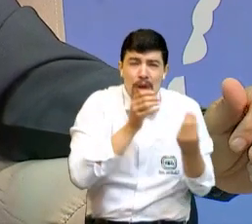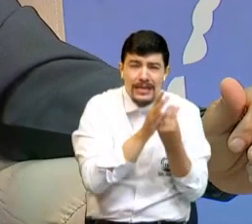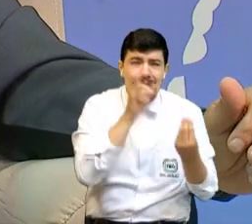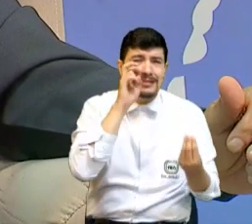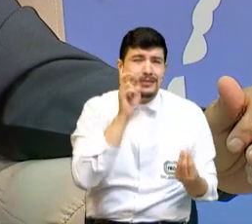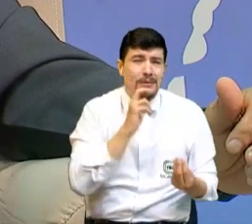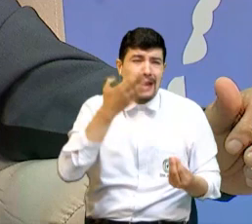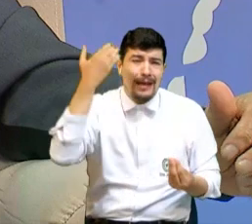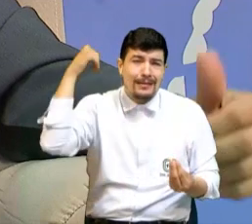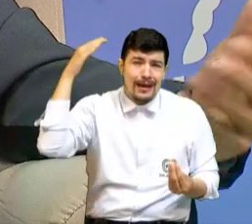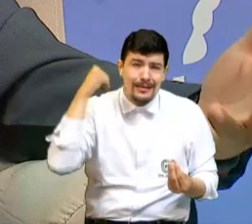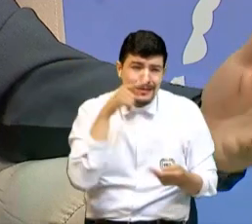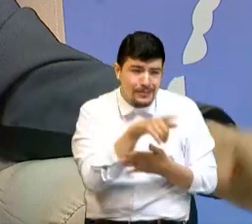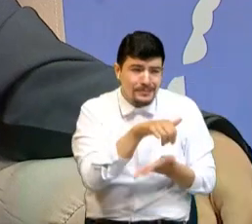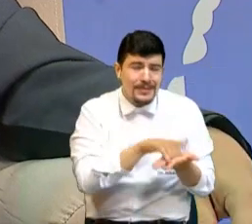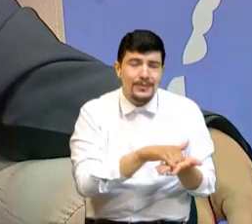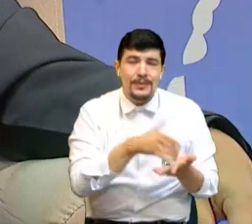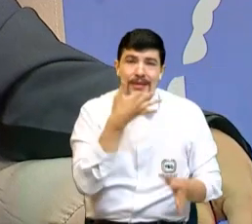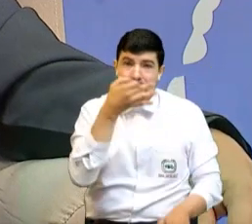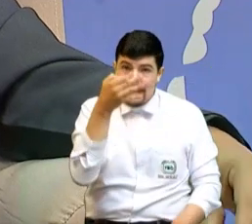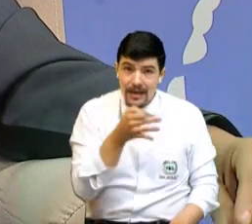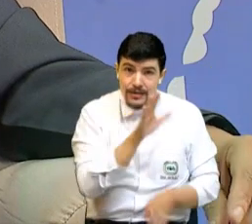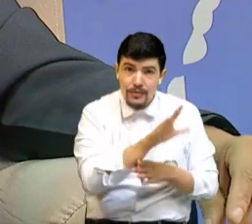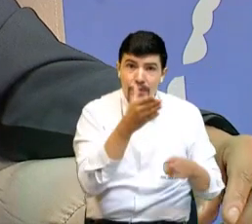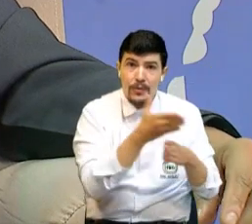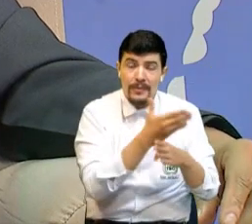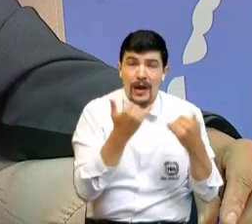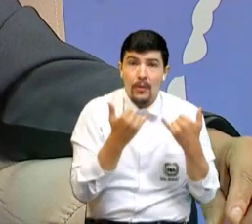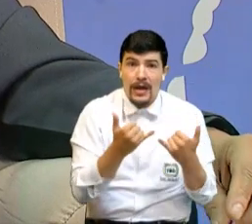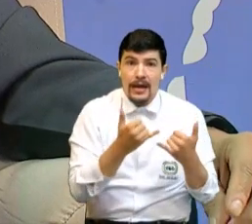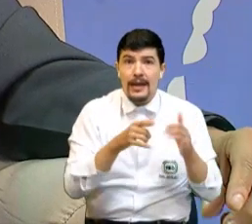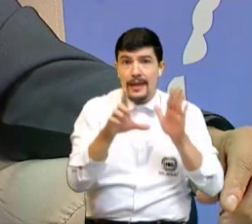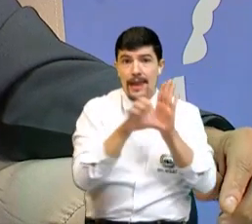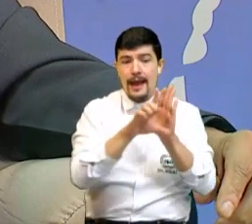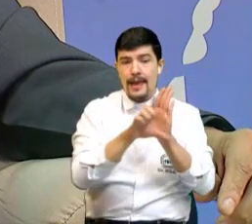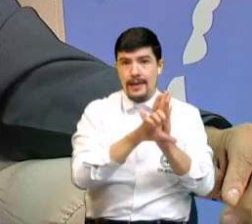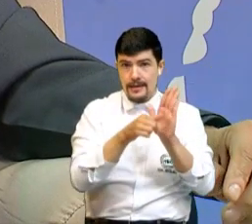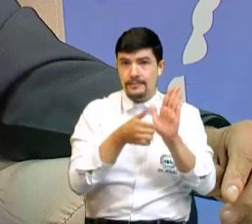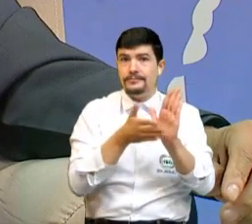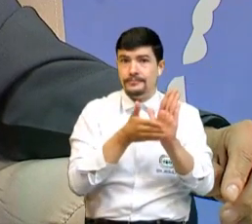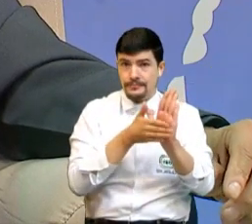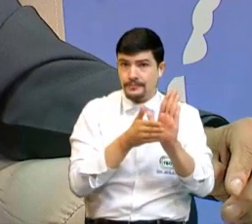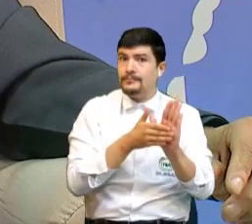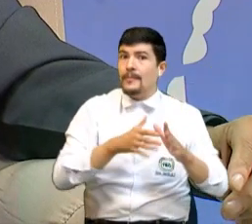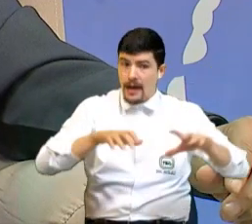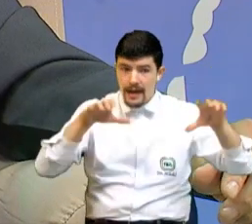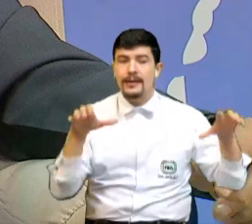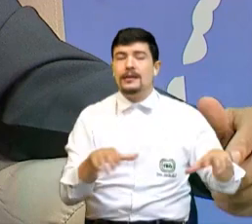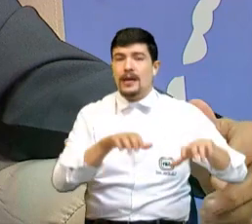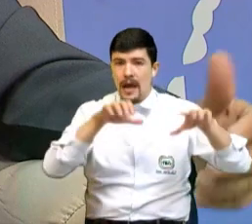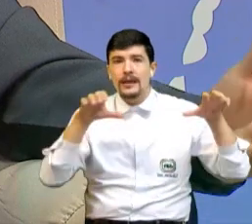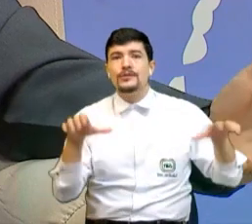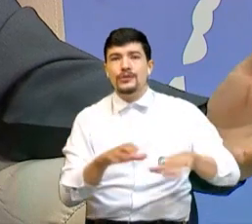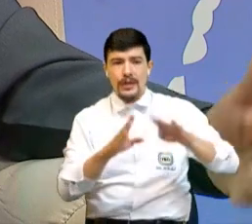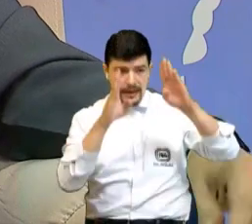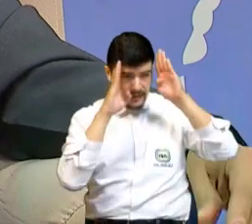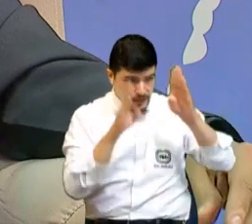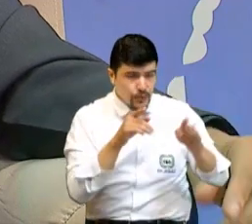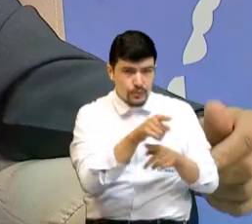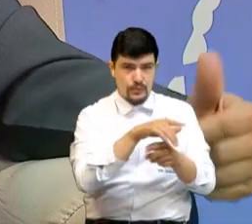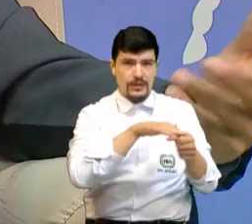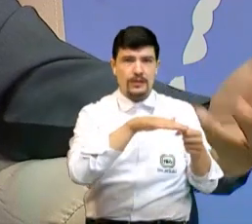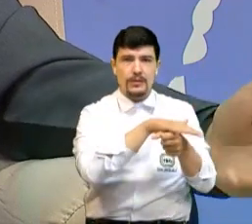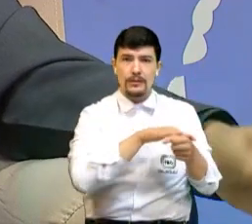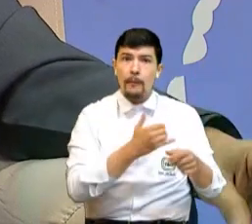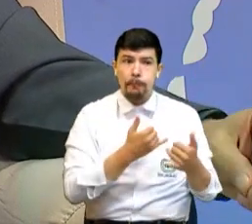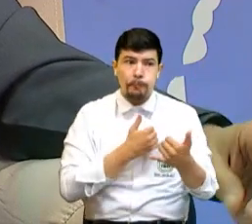abusados, realmente el legislador está tomando cartas en el asunto,